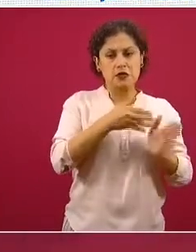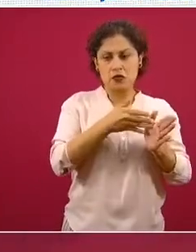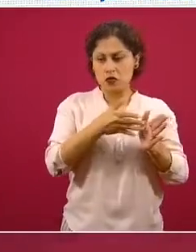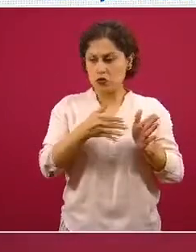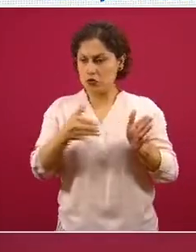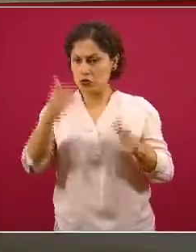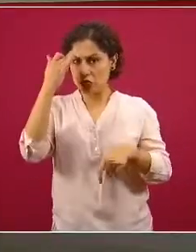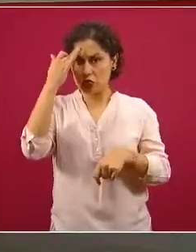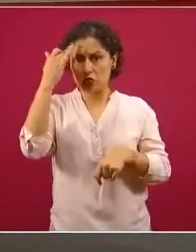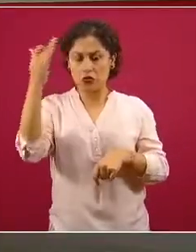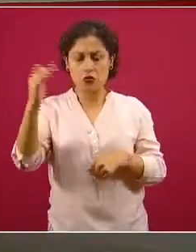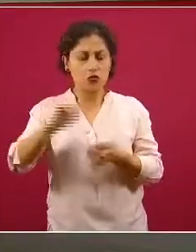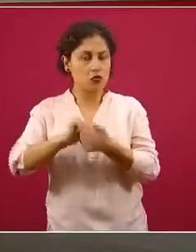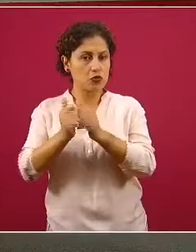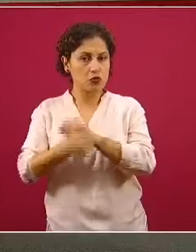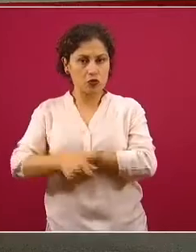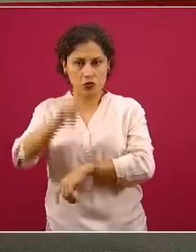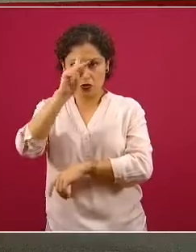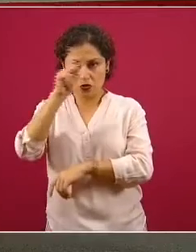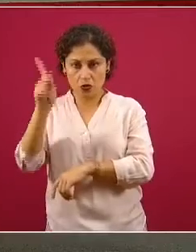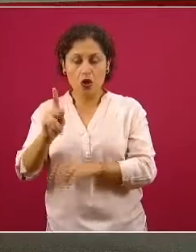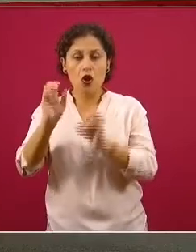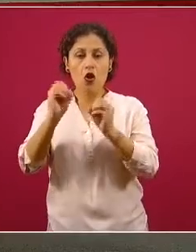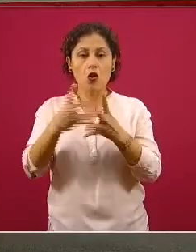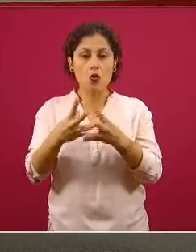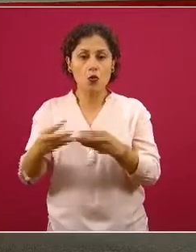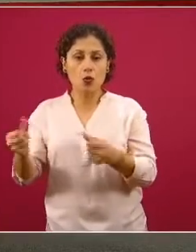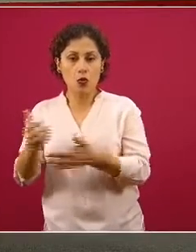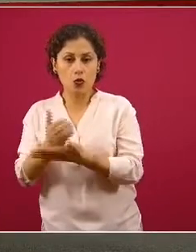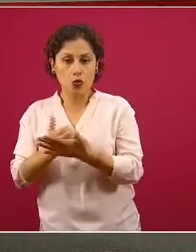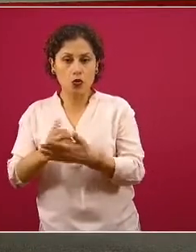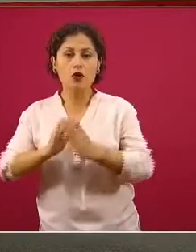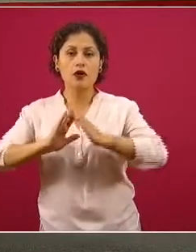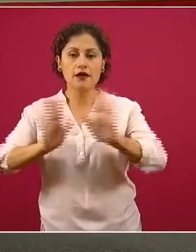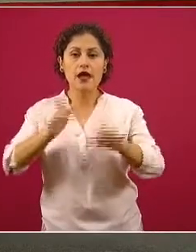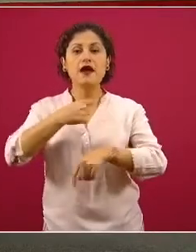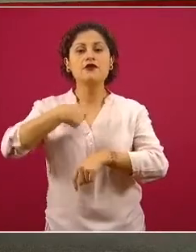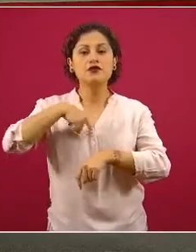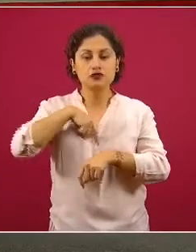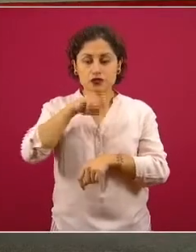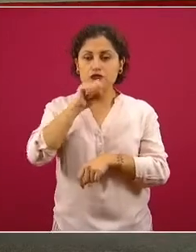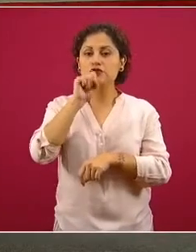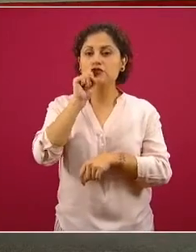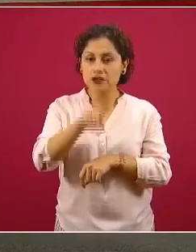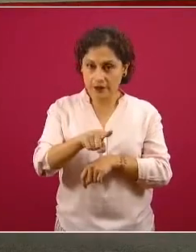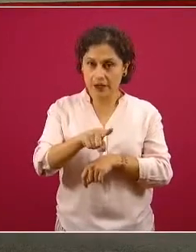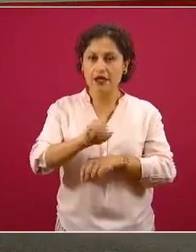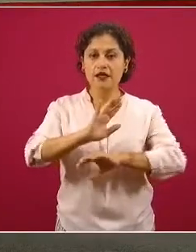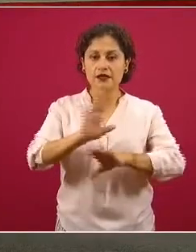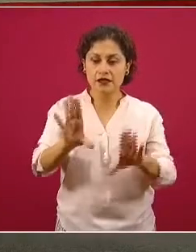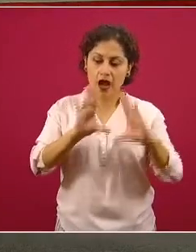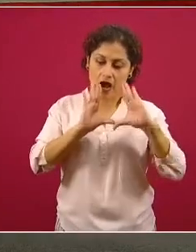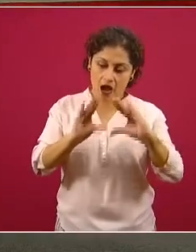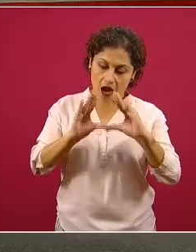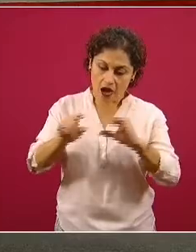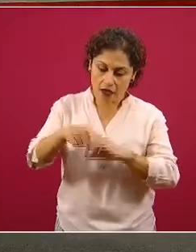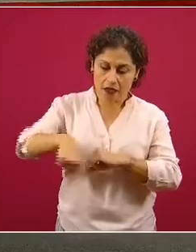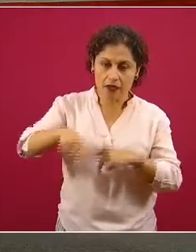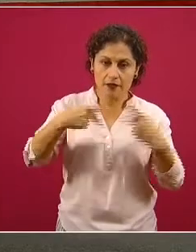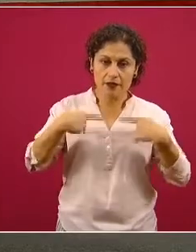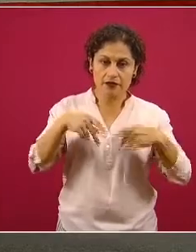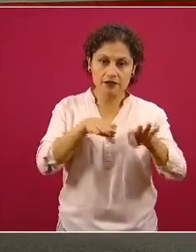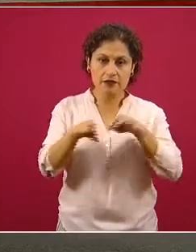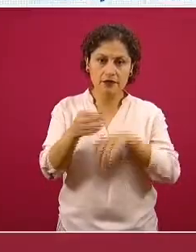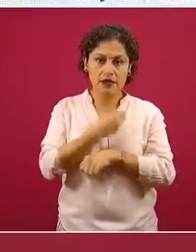Porque nos permite una documentación detallada, requiere tener personal que se ha entrenado específicamente para la vigilancia a lo largo de